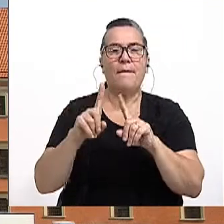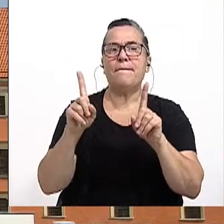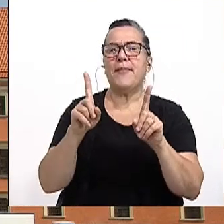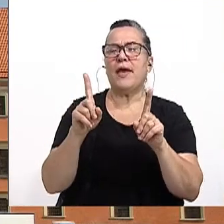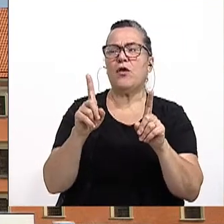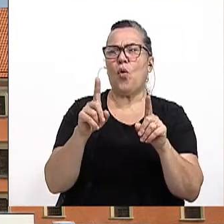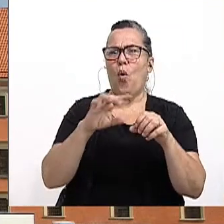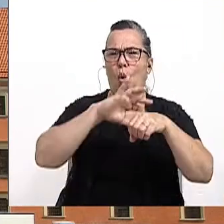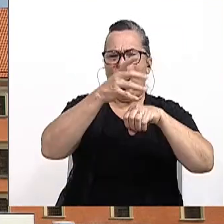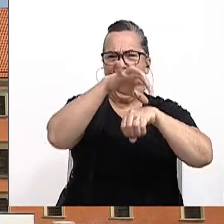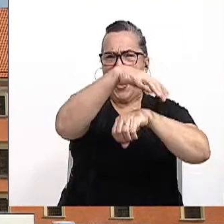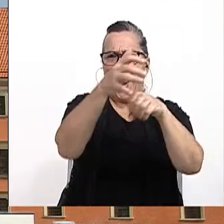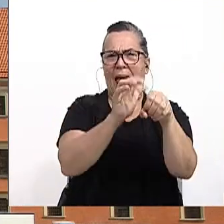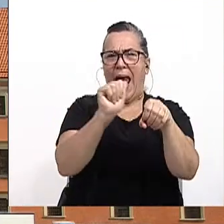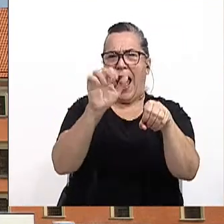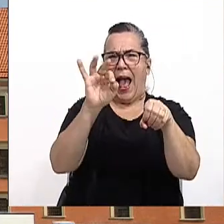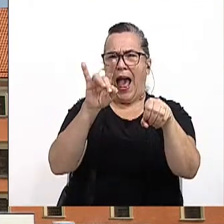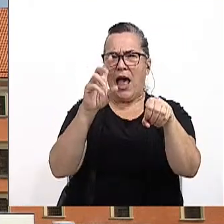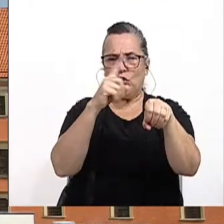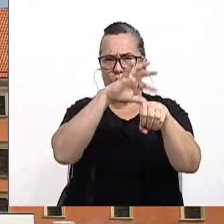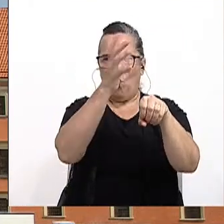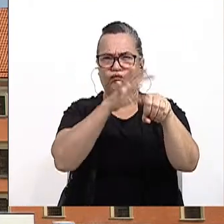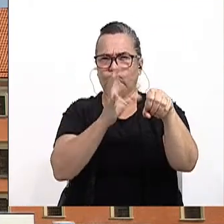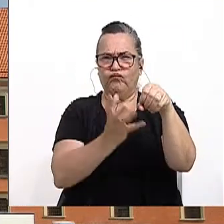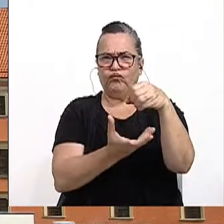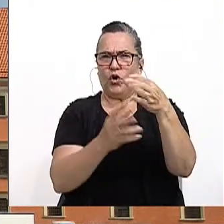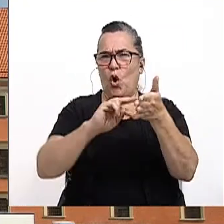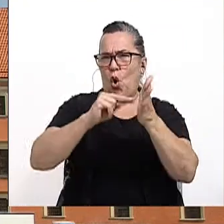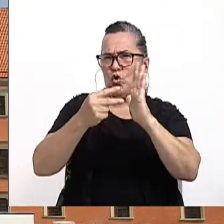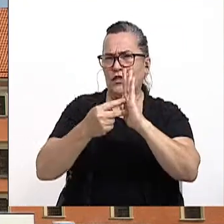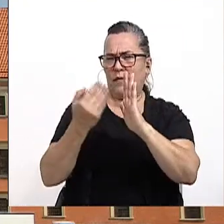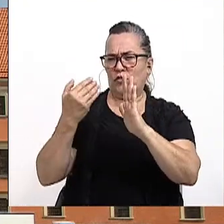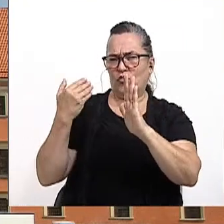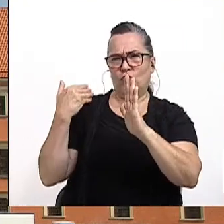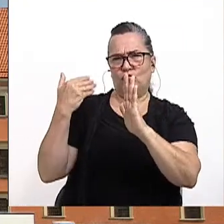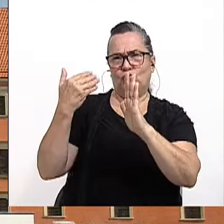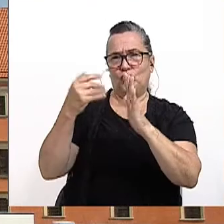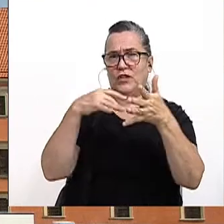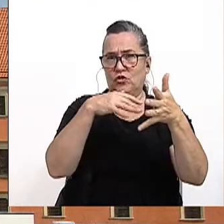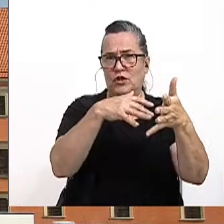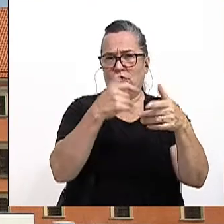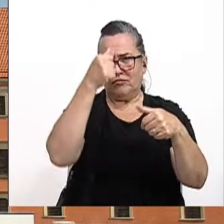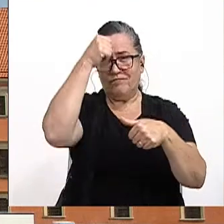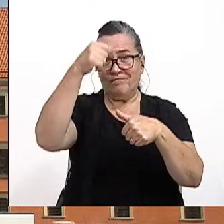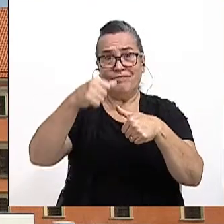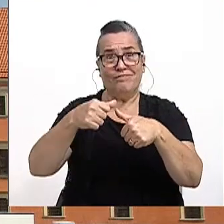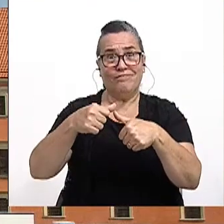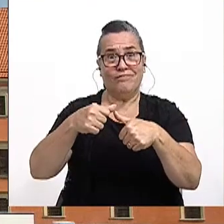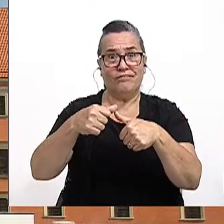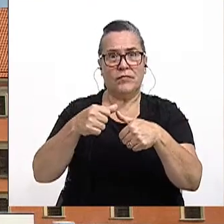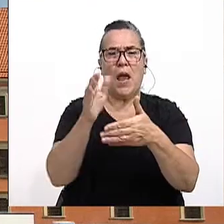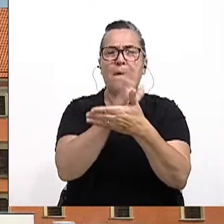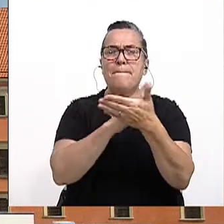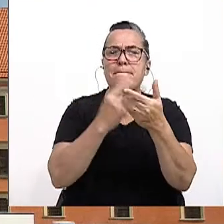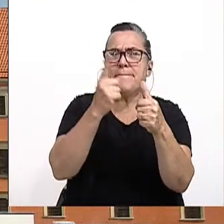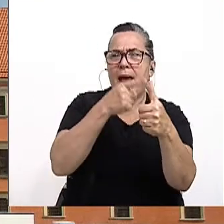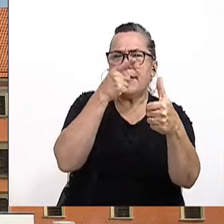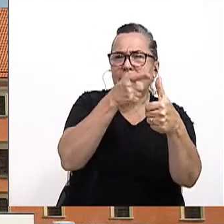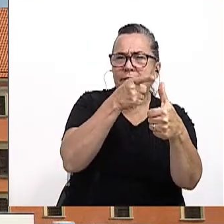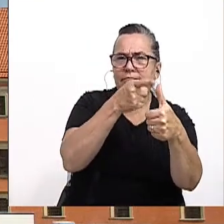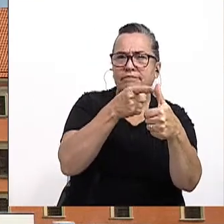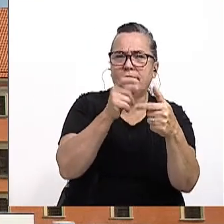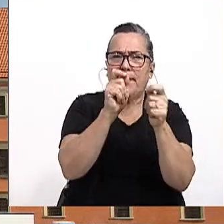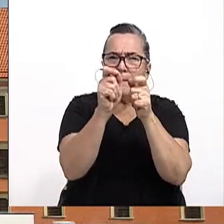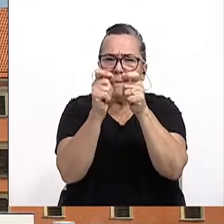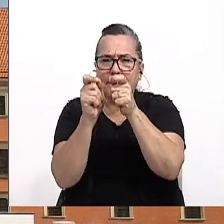átomo. ¿Recuerdan que hemos estado estudiando el átomo desde hace varias clases? Sin recordar esas partes principales, las